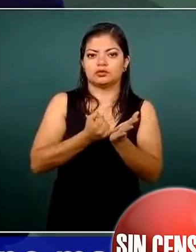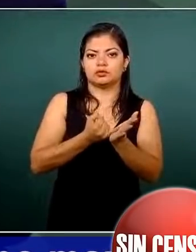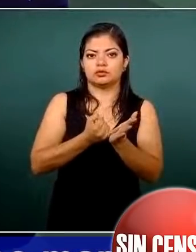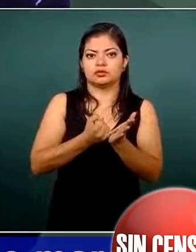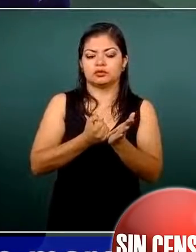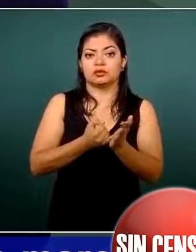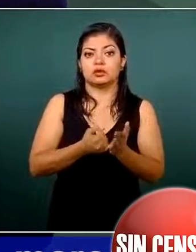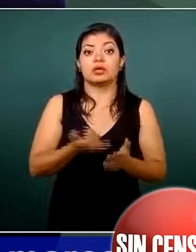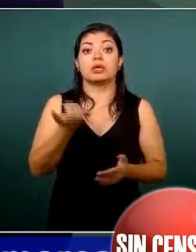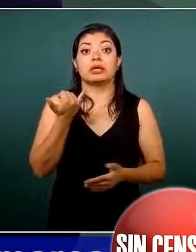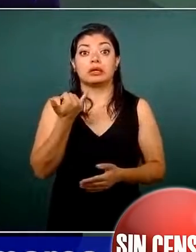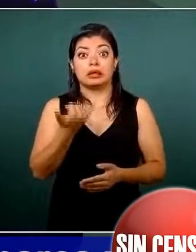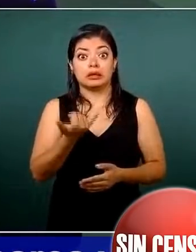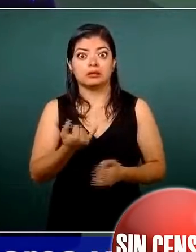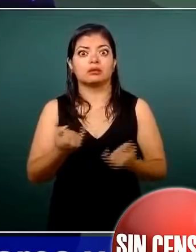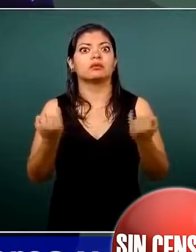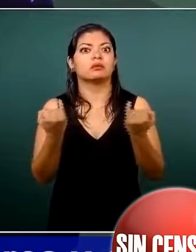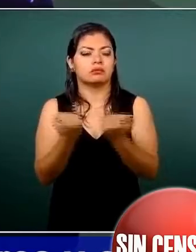y además